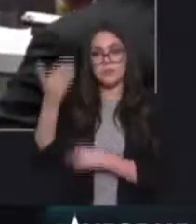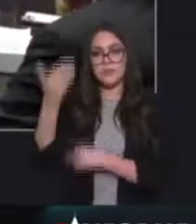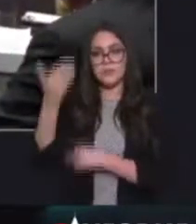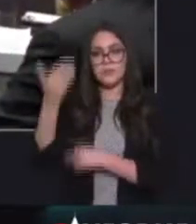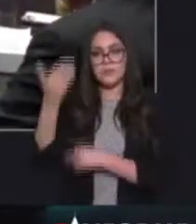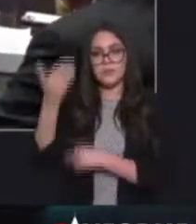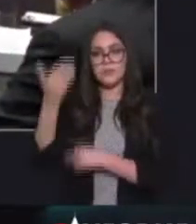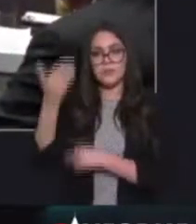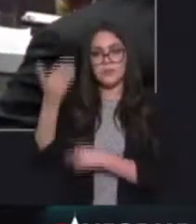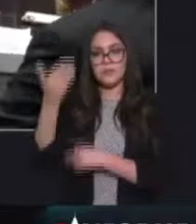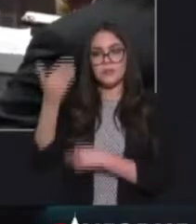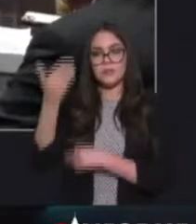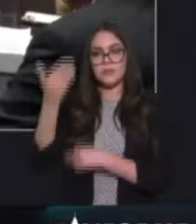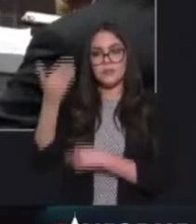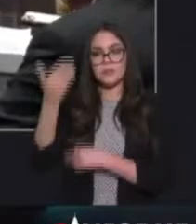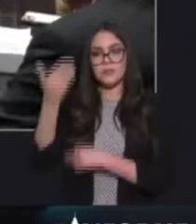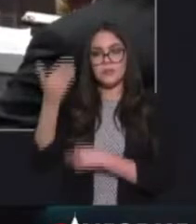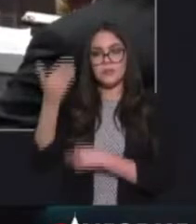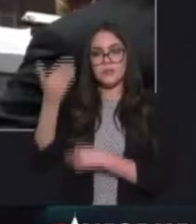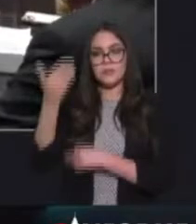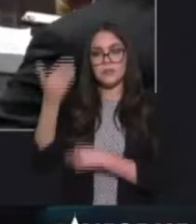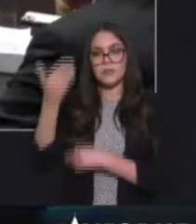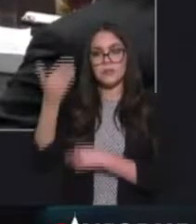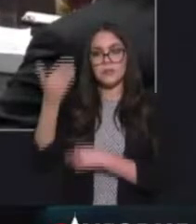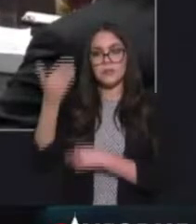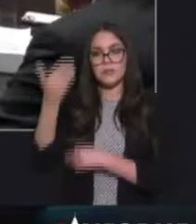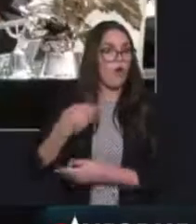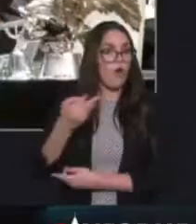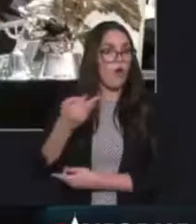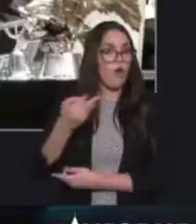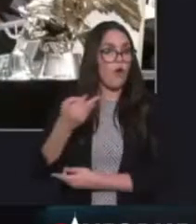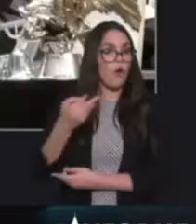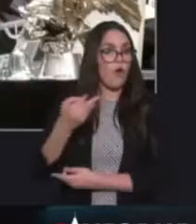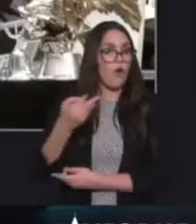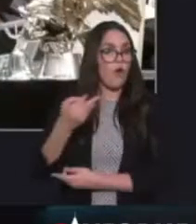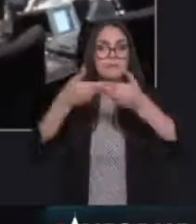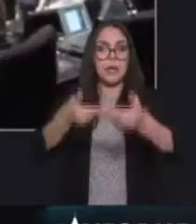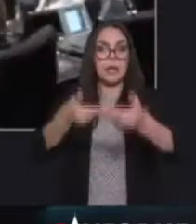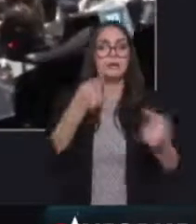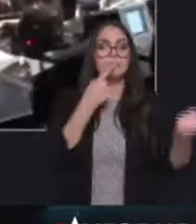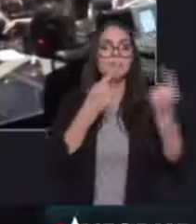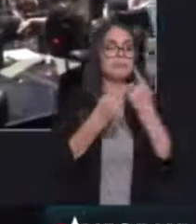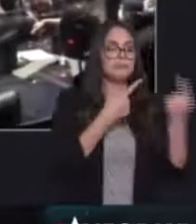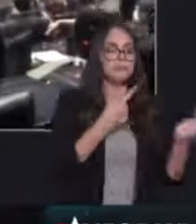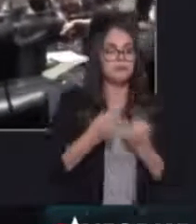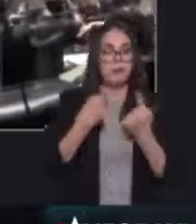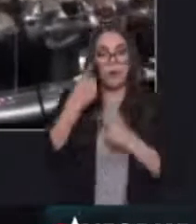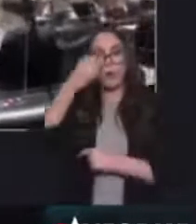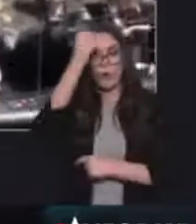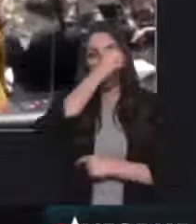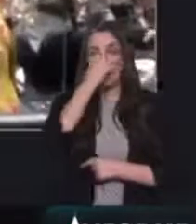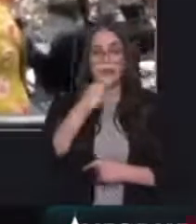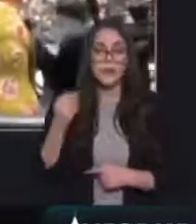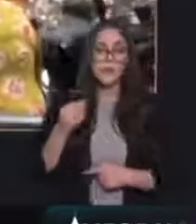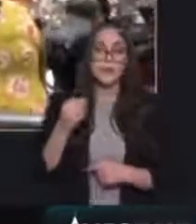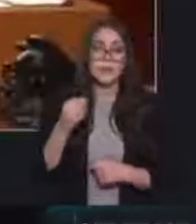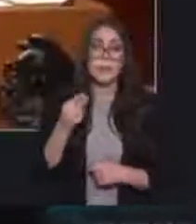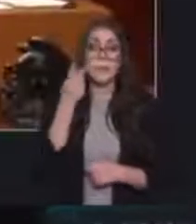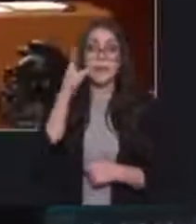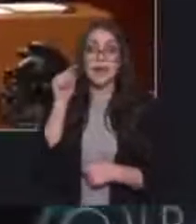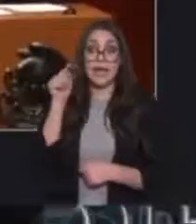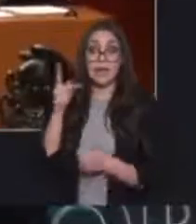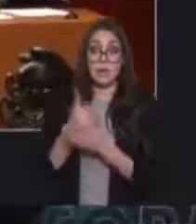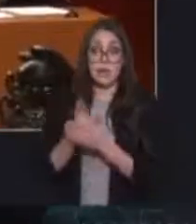iniciativa, entonces todas se tienen que dictaminar en conjunto. Sin embargo, efectivamente, en el proyecto de decreto que